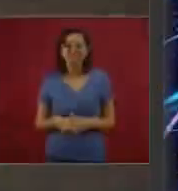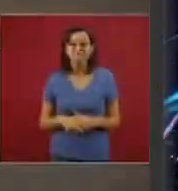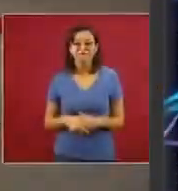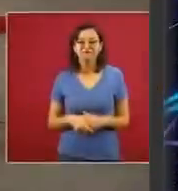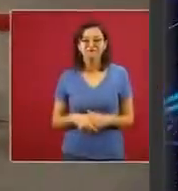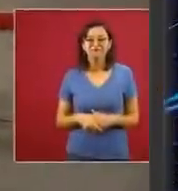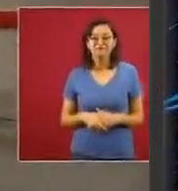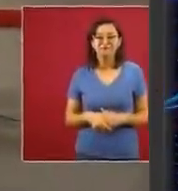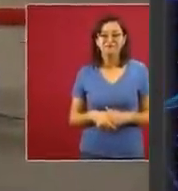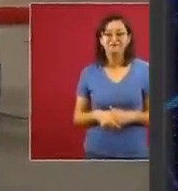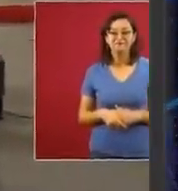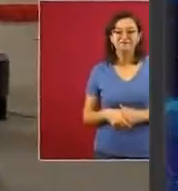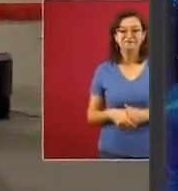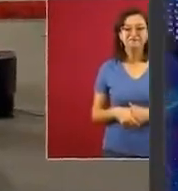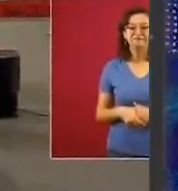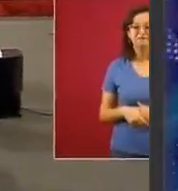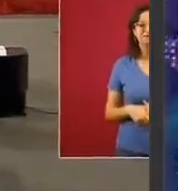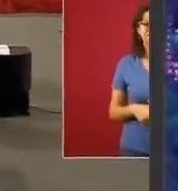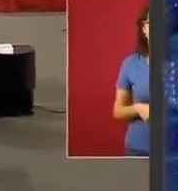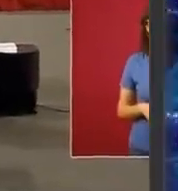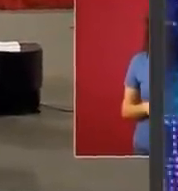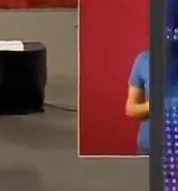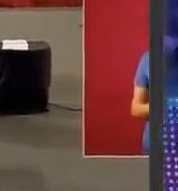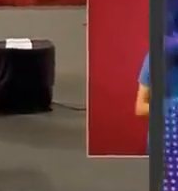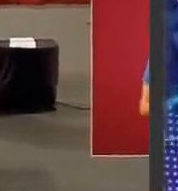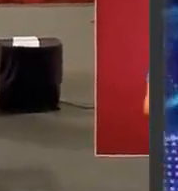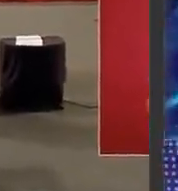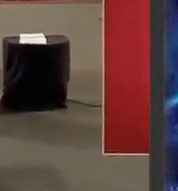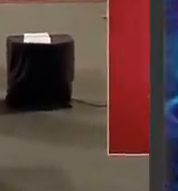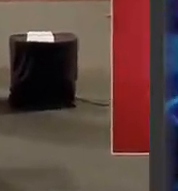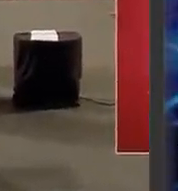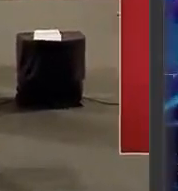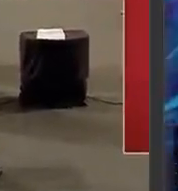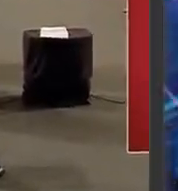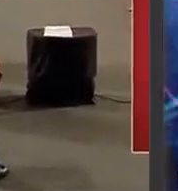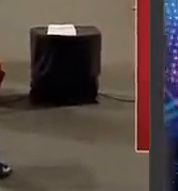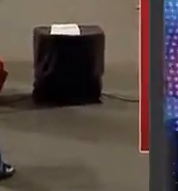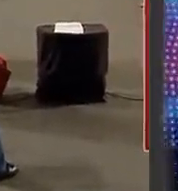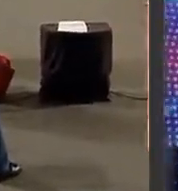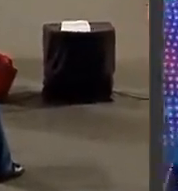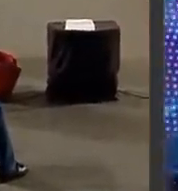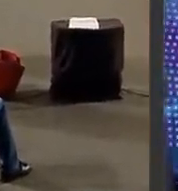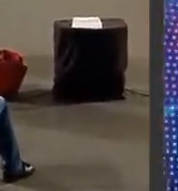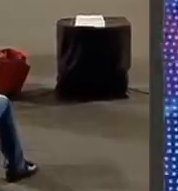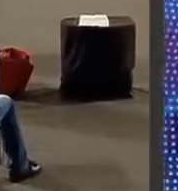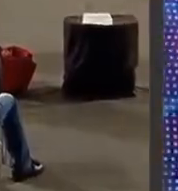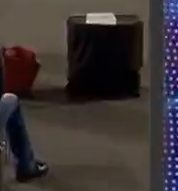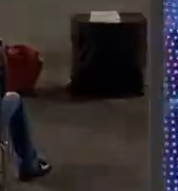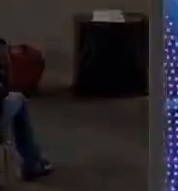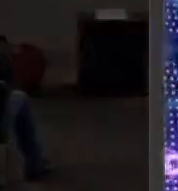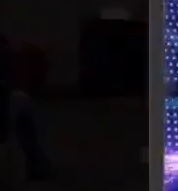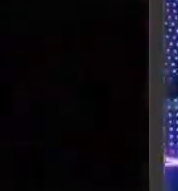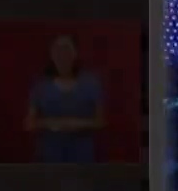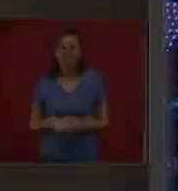¿Por qué se llama coronavirus? ¿Por qué es tan letal en los humanos? ¿Cómo podemos ayudar a que no haya más contagios?